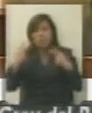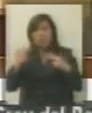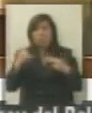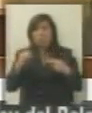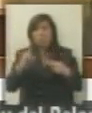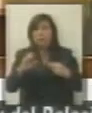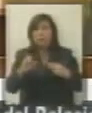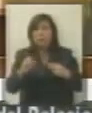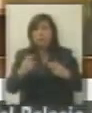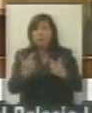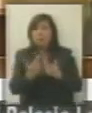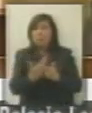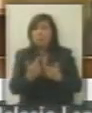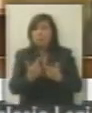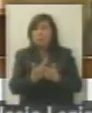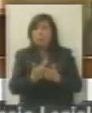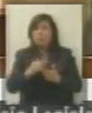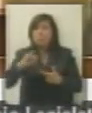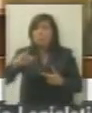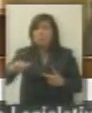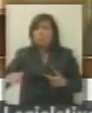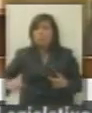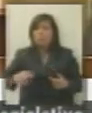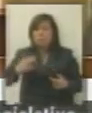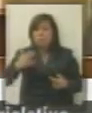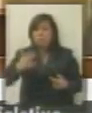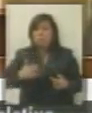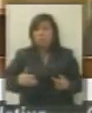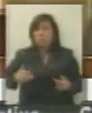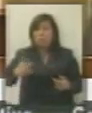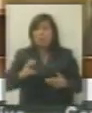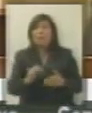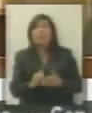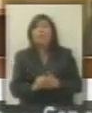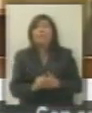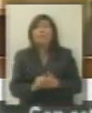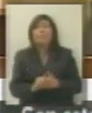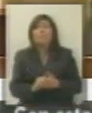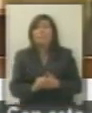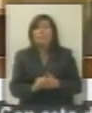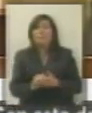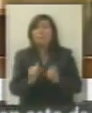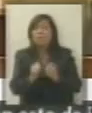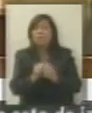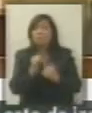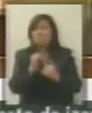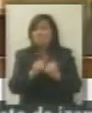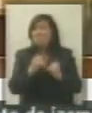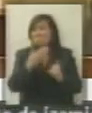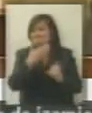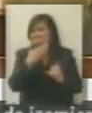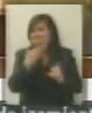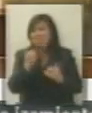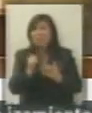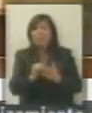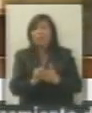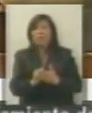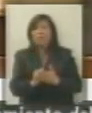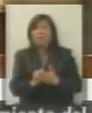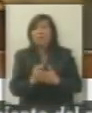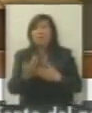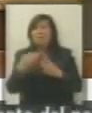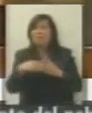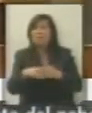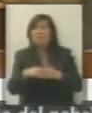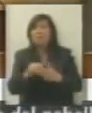Ucayali, Ayacucho y Junín. Asimismo, con la finalidad de mejorar las condiciones de los internos en